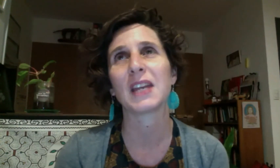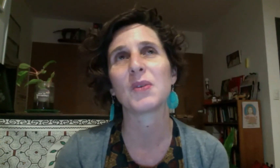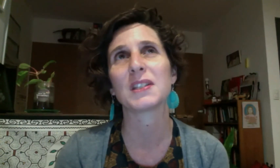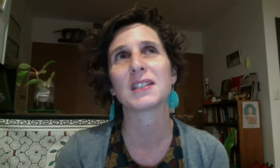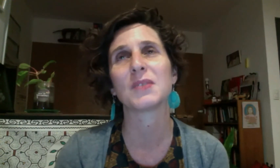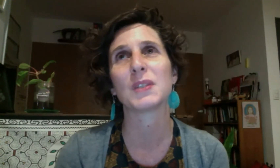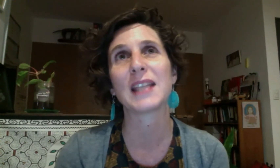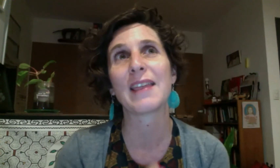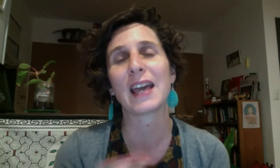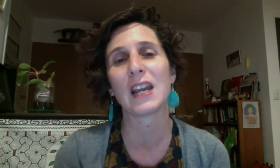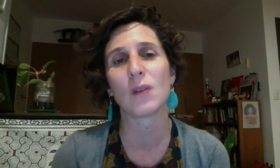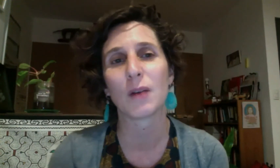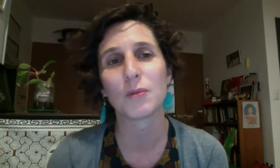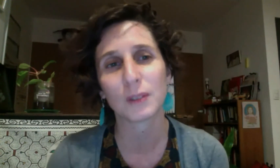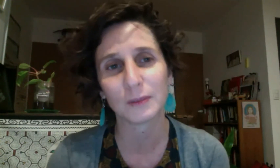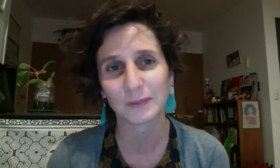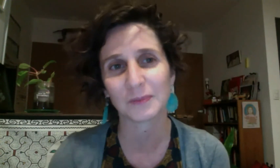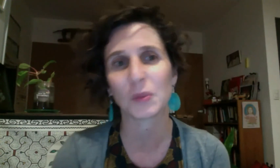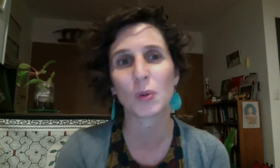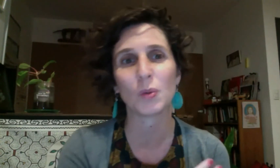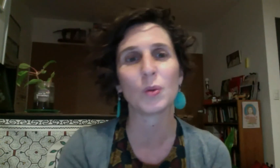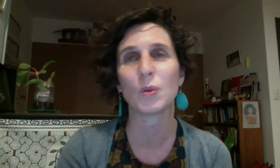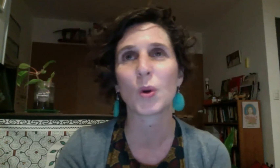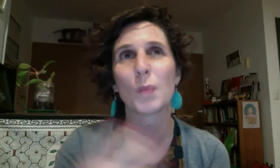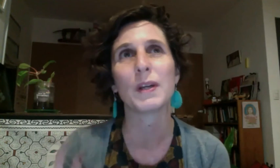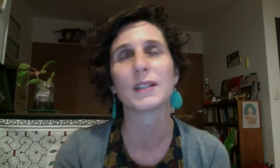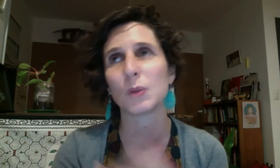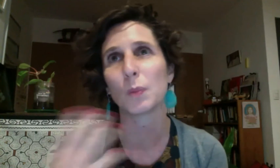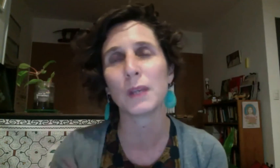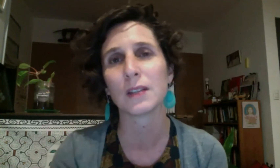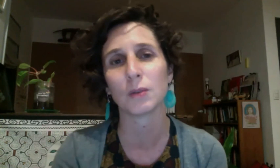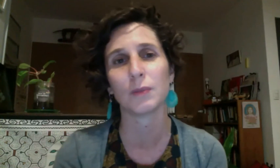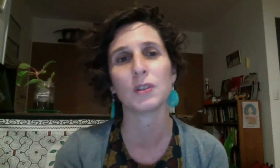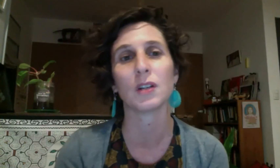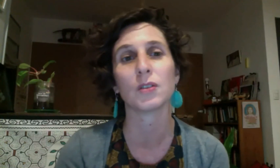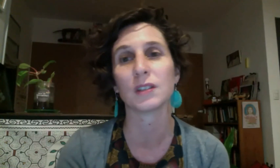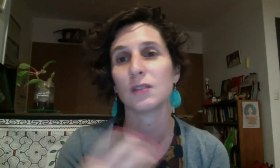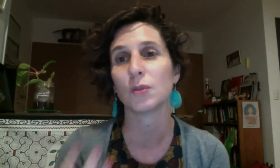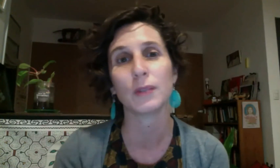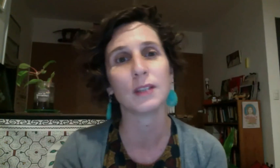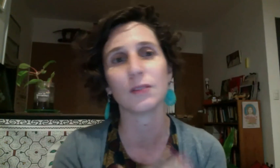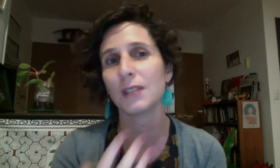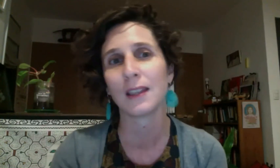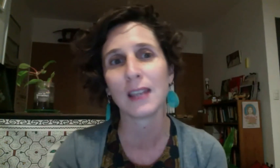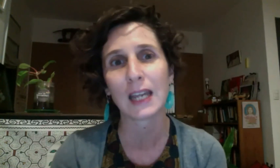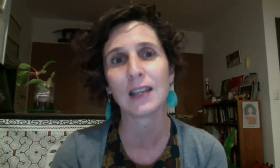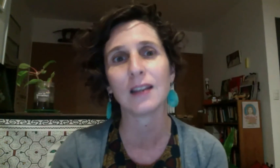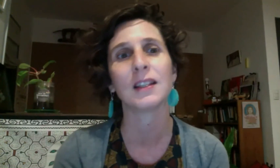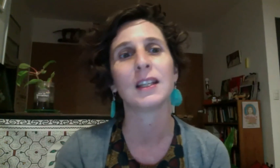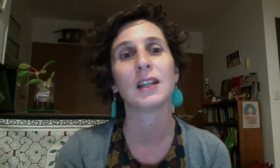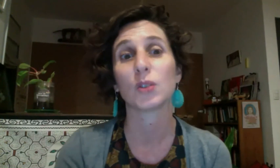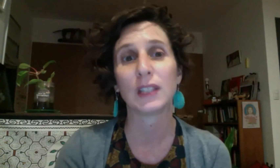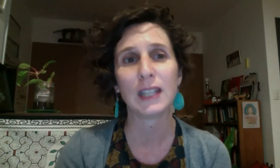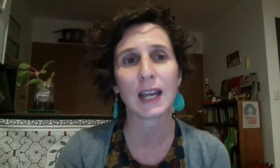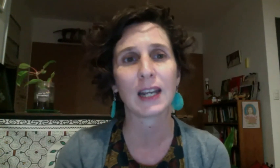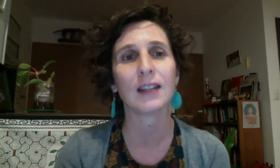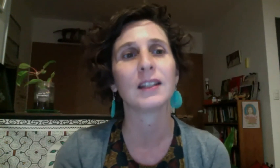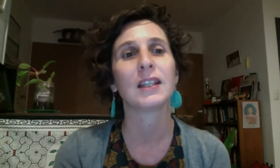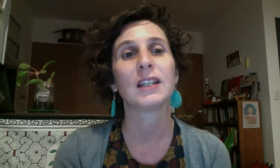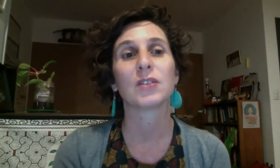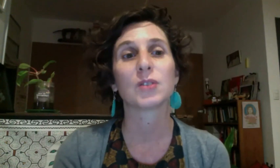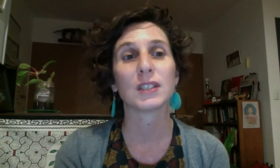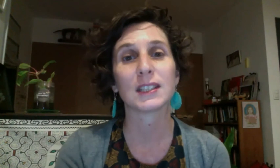que no es nada ajeno a uno. Uno conversa, uno opina sobre muchas cosas en su vida diaria,